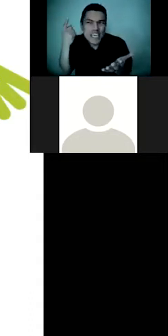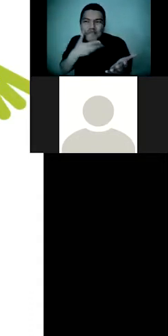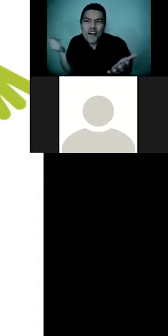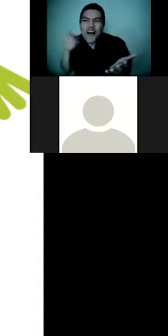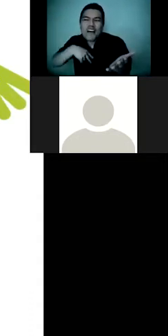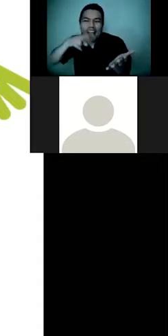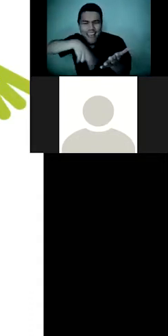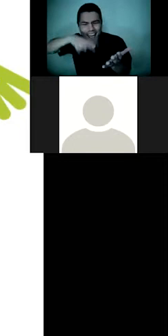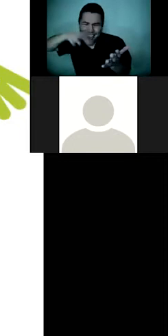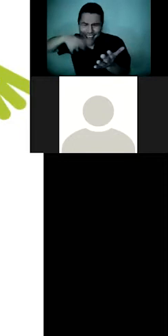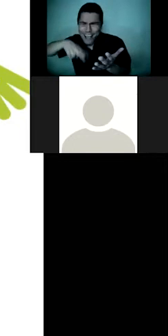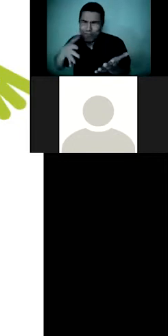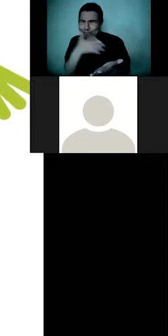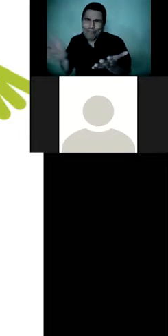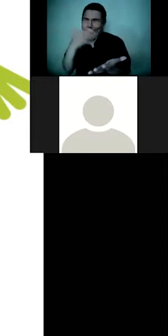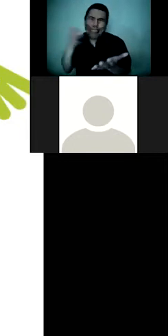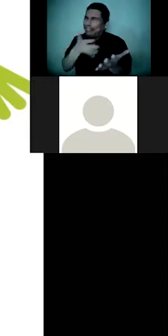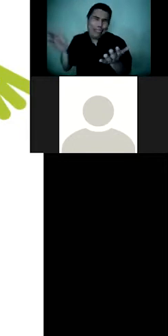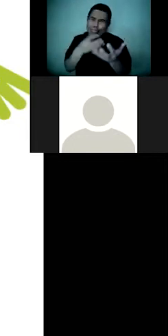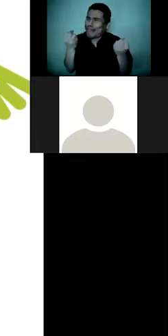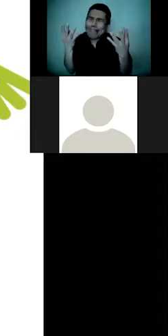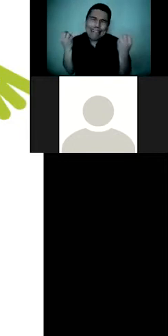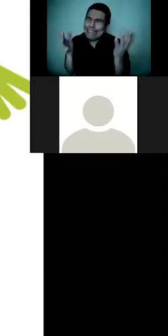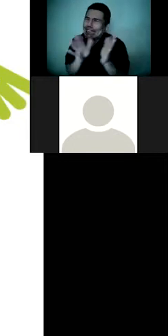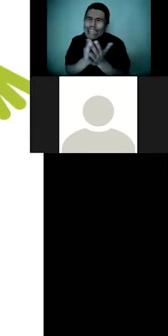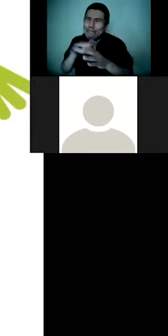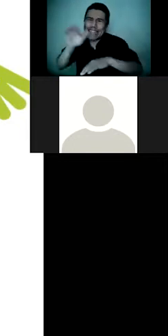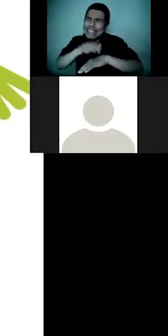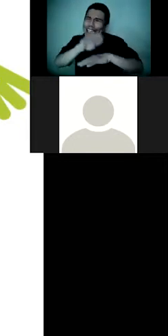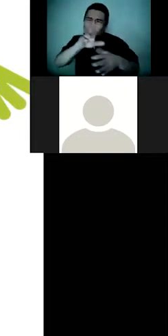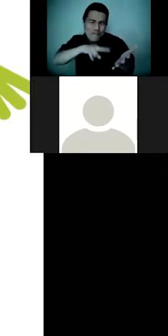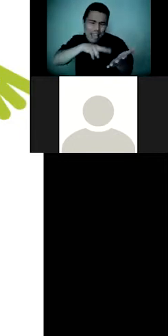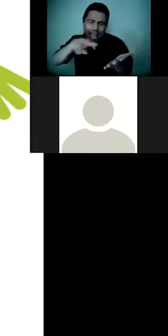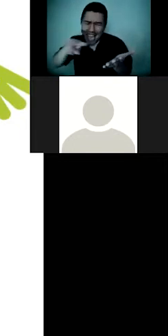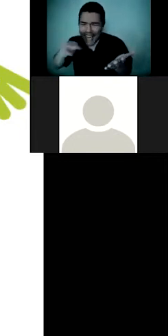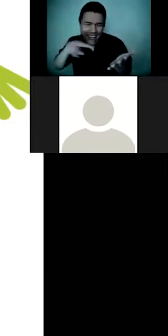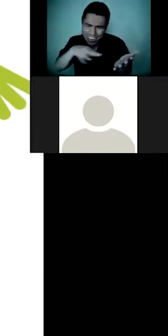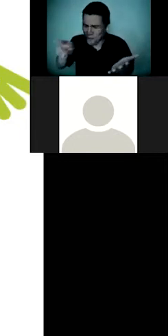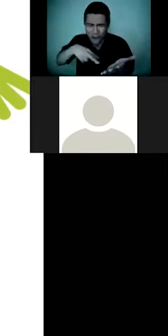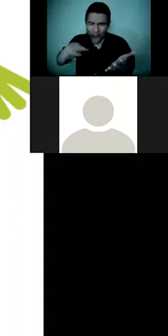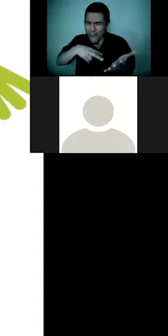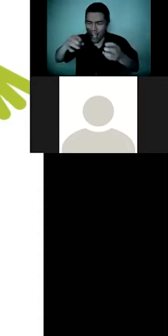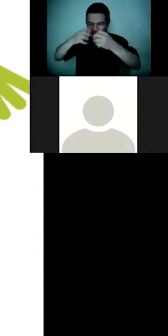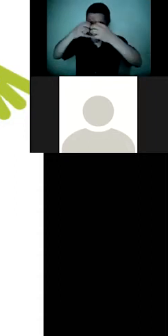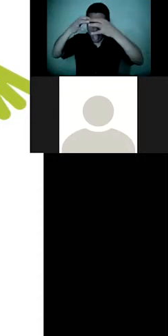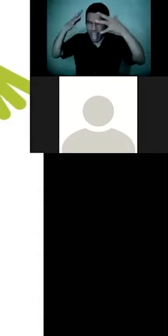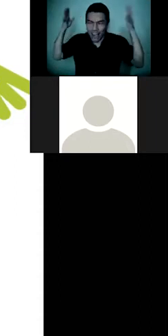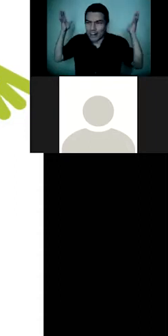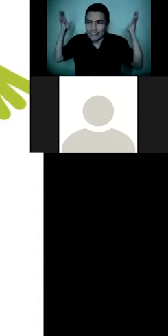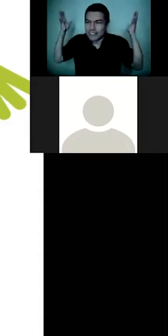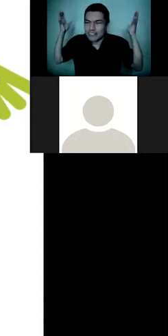¿no? Y entendía mejor, ya leía bastante, en inglés sí podía leer, entender en inglés. Me